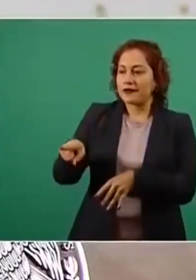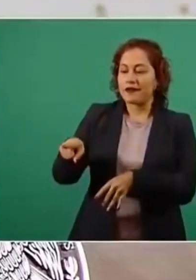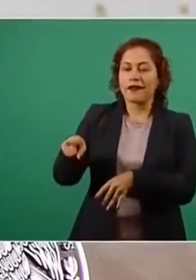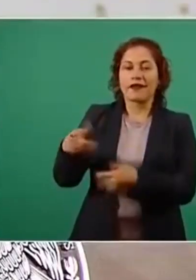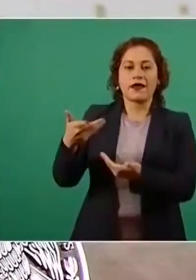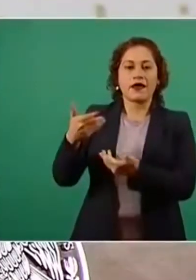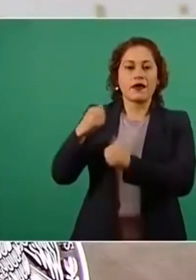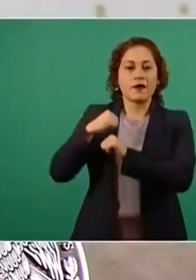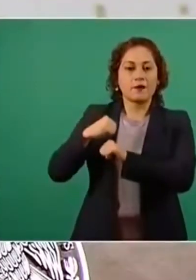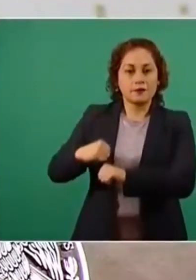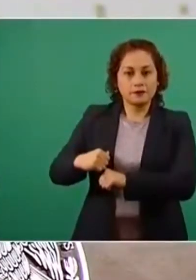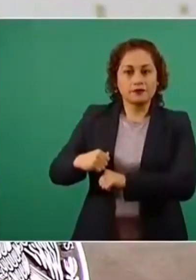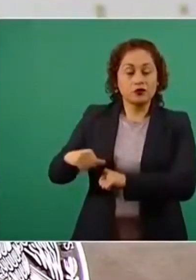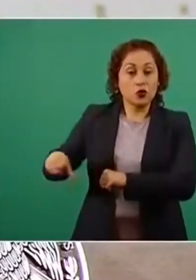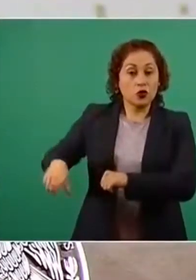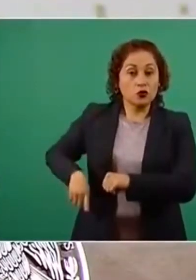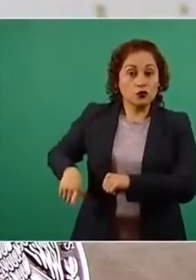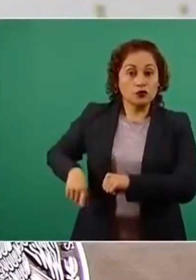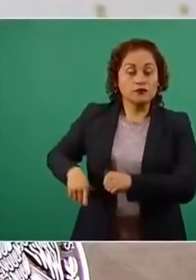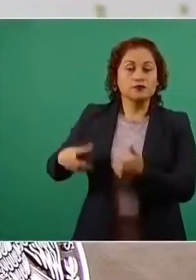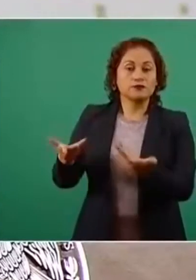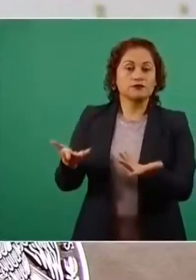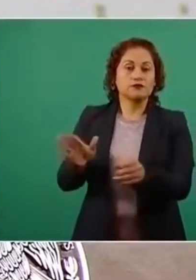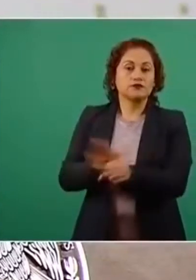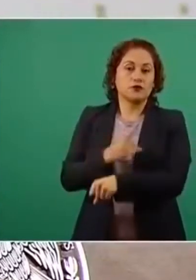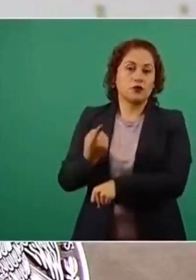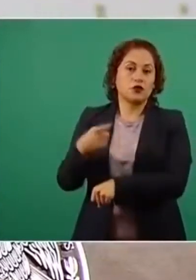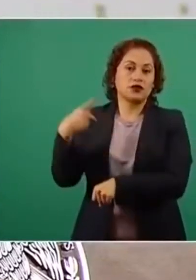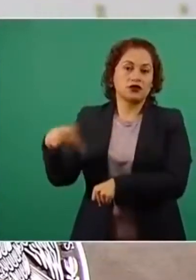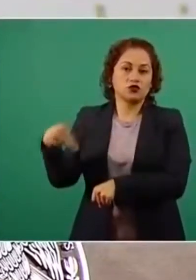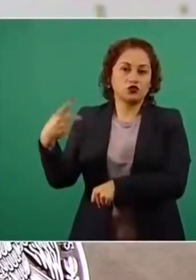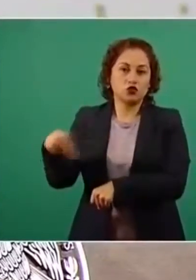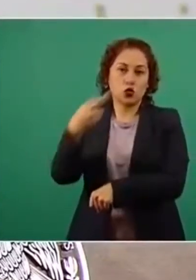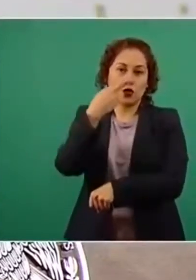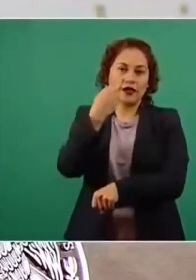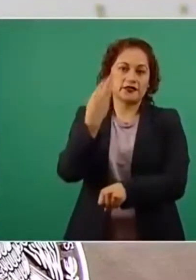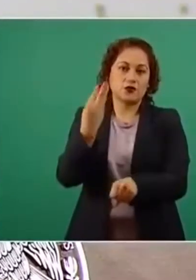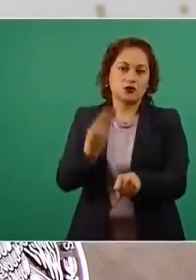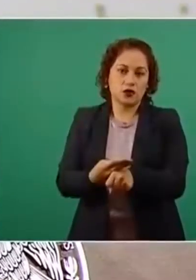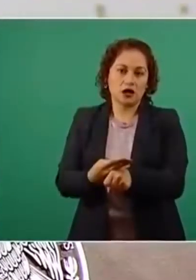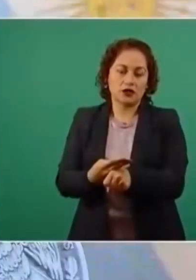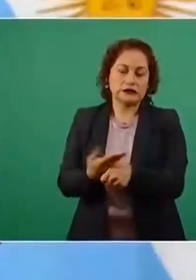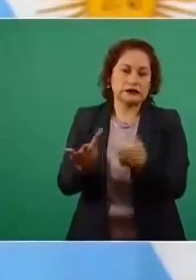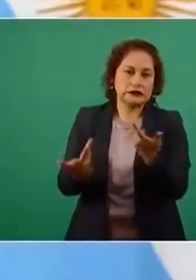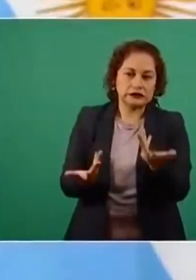que en cuyo ministerio pasaron estas cosas, o bajo su dependencia pasaron estas cosas.